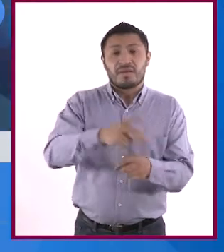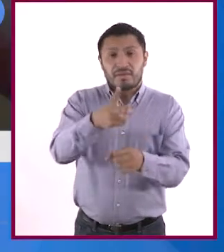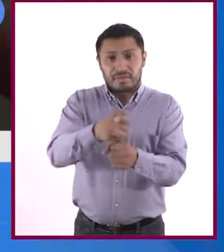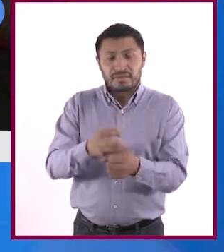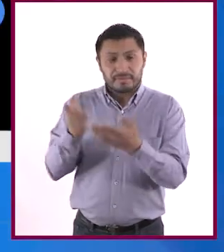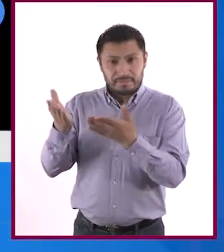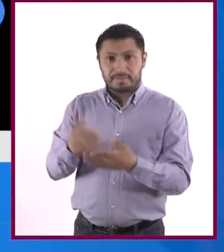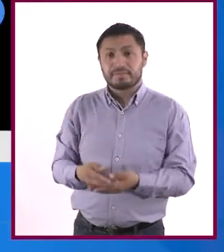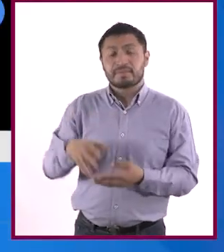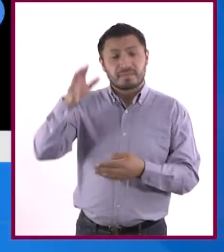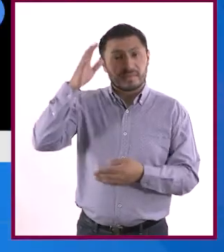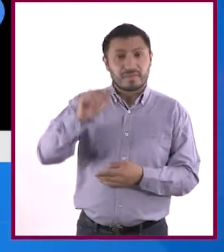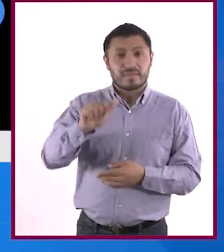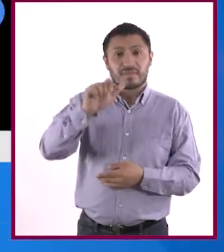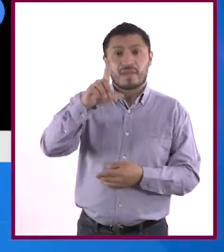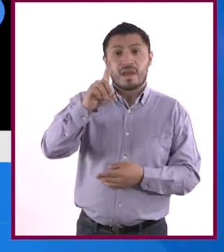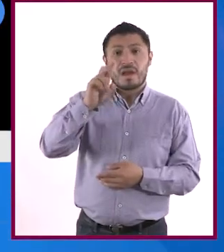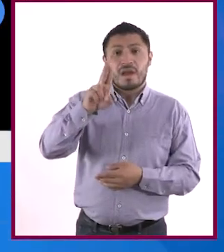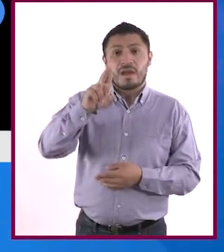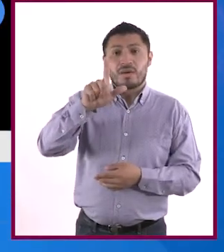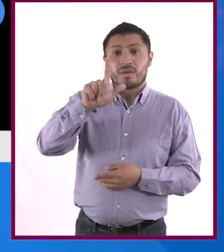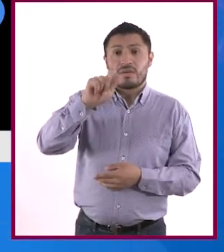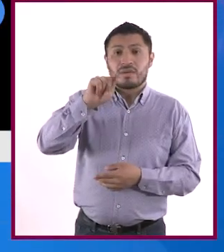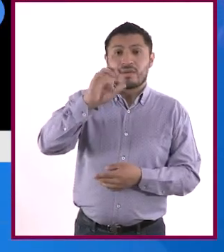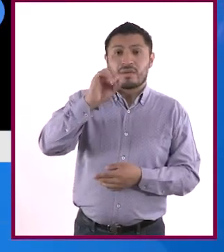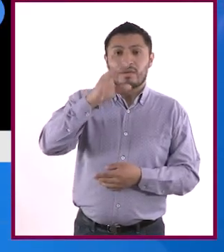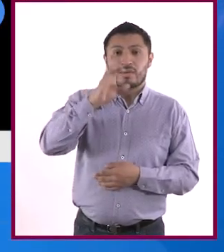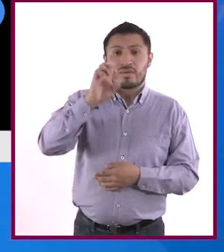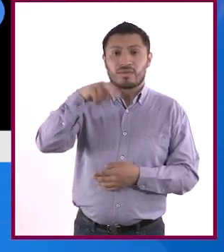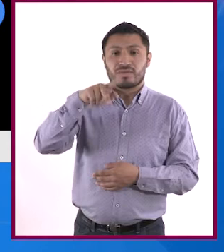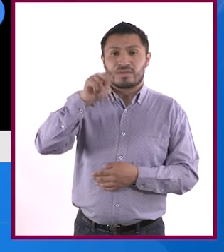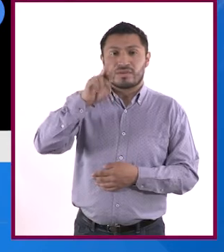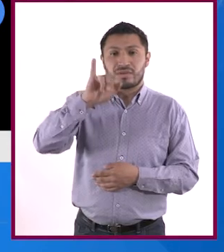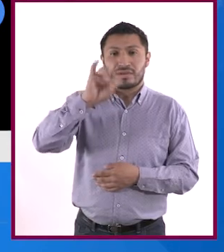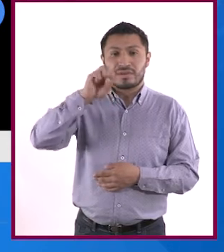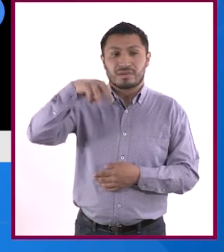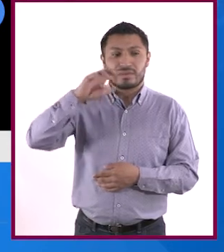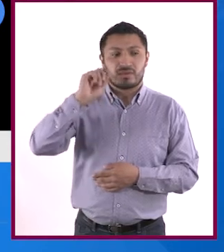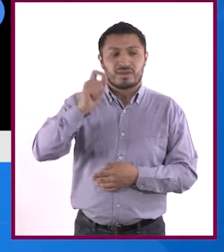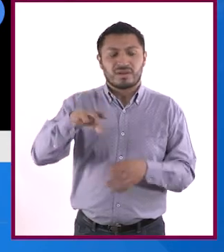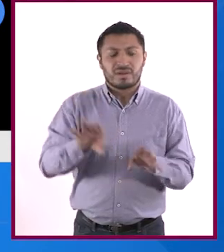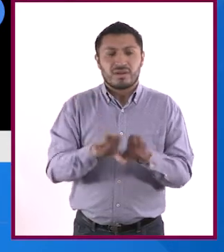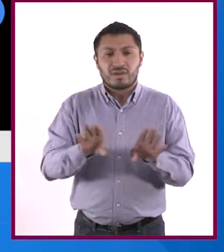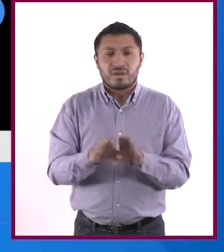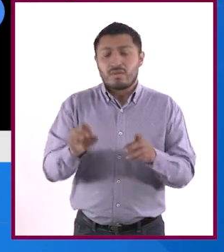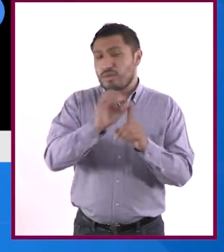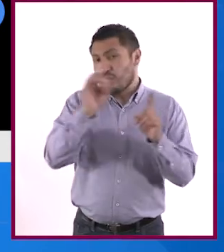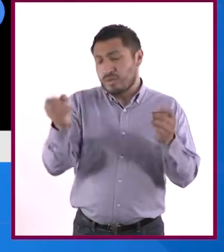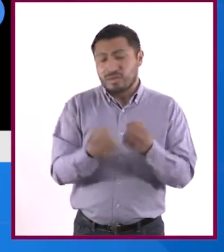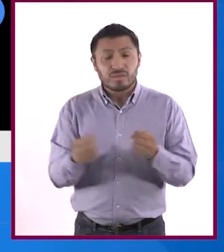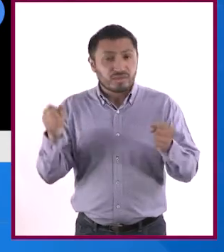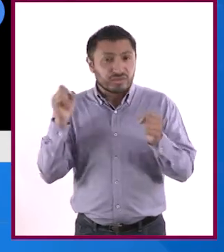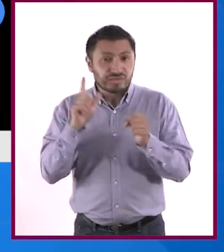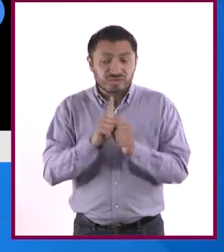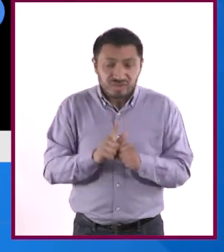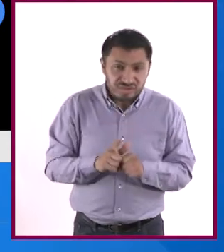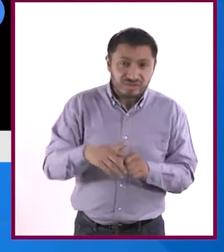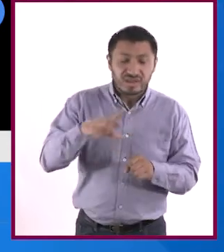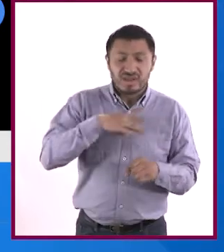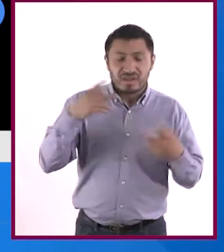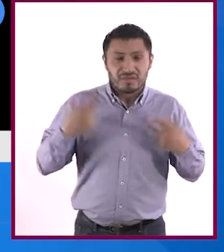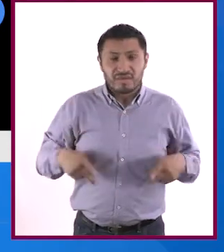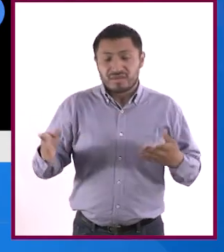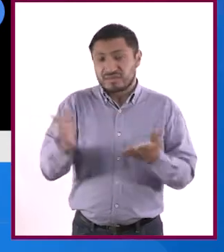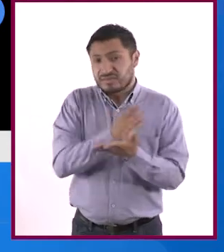El adultocentrismo es una actitud o una visión, una organización social que divide básicamente a las personas